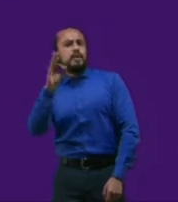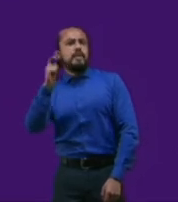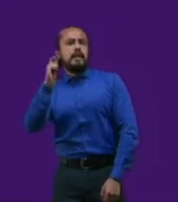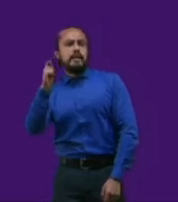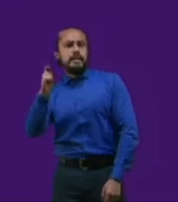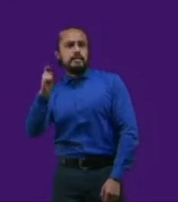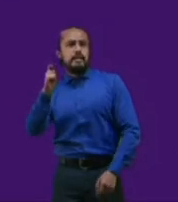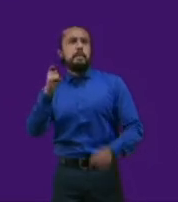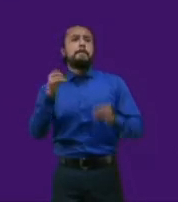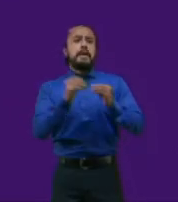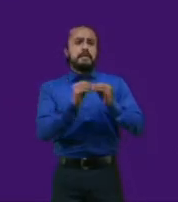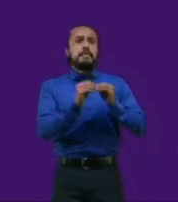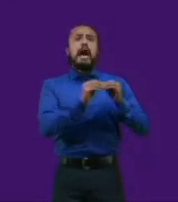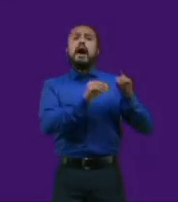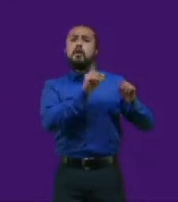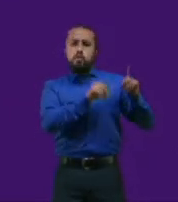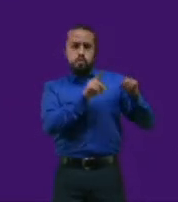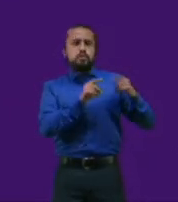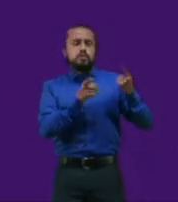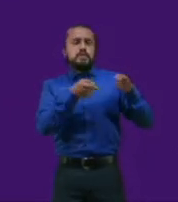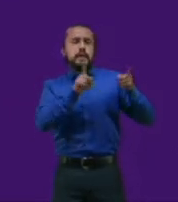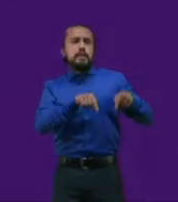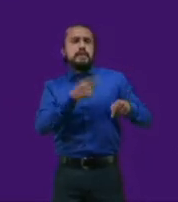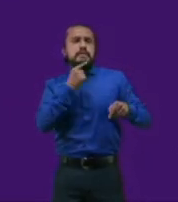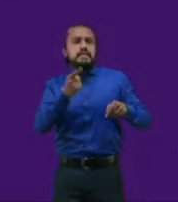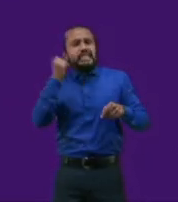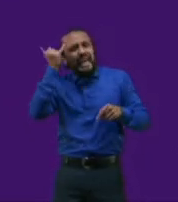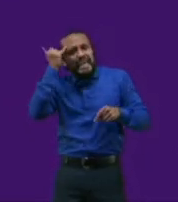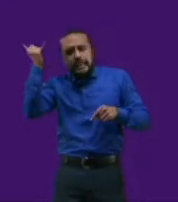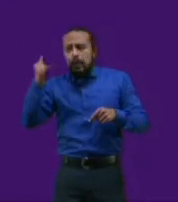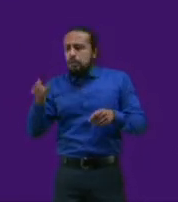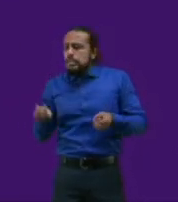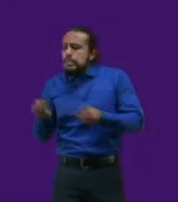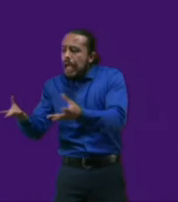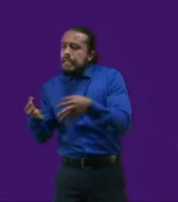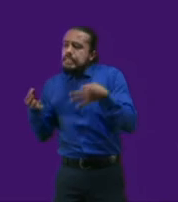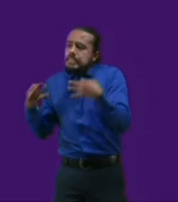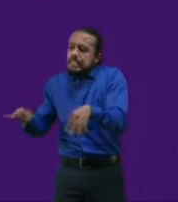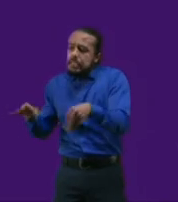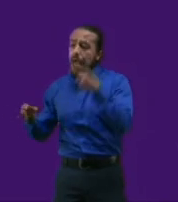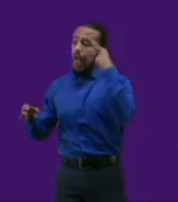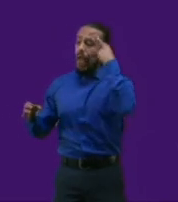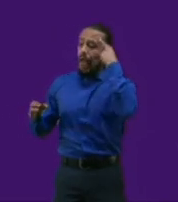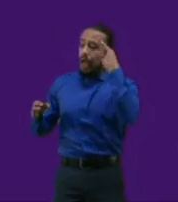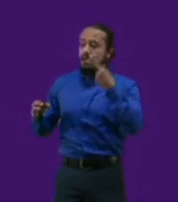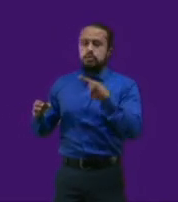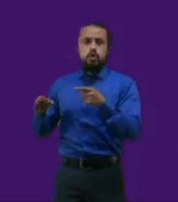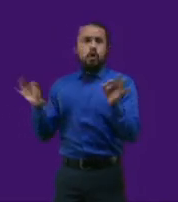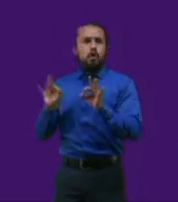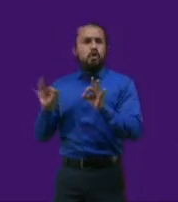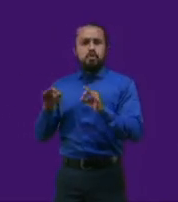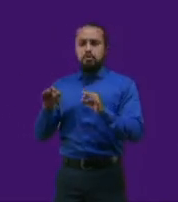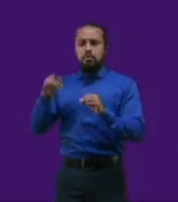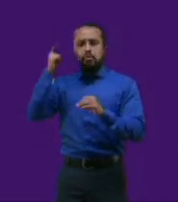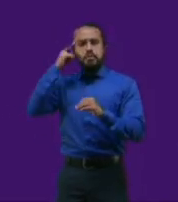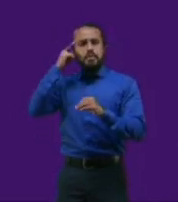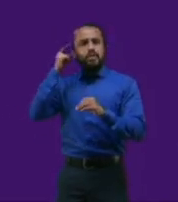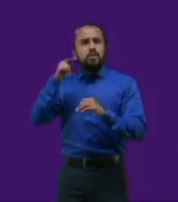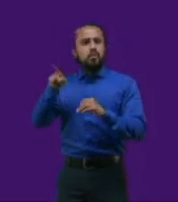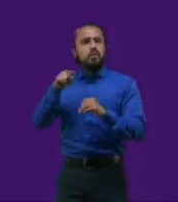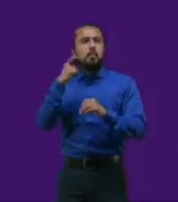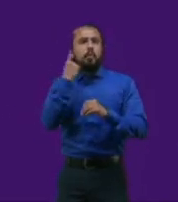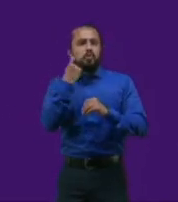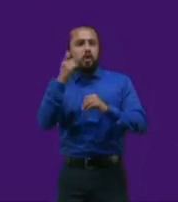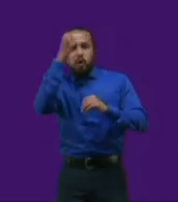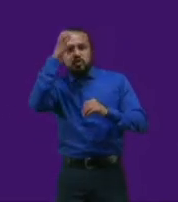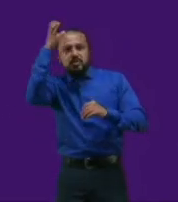la visión también de que las ideas que parecen como muy sencillas, o digamos los cisnes negros, busca ese concepto del cisne negro, que